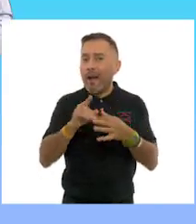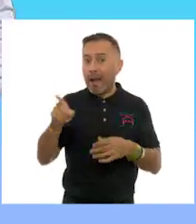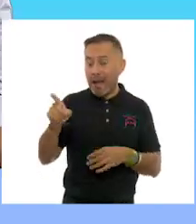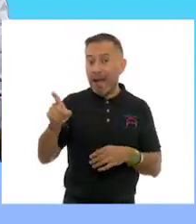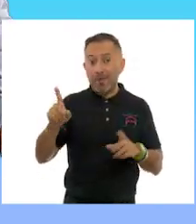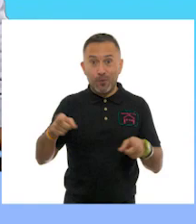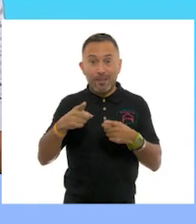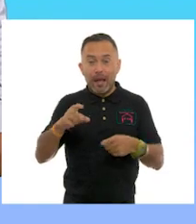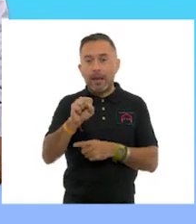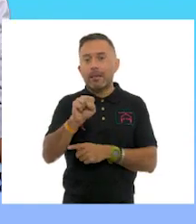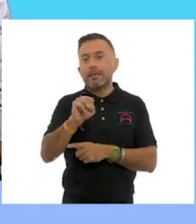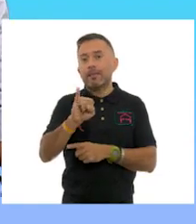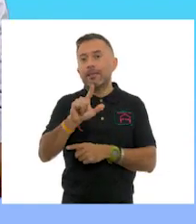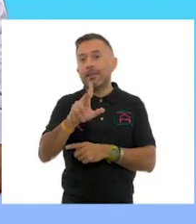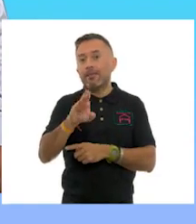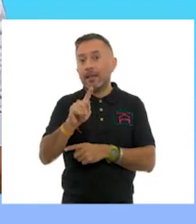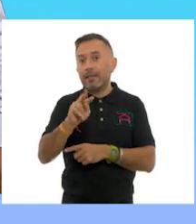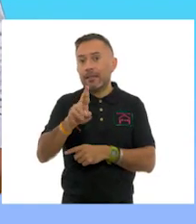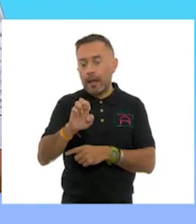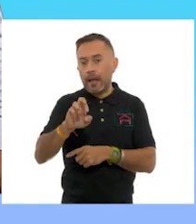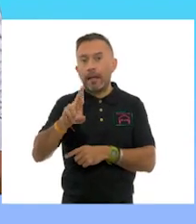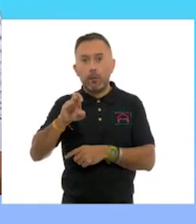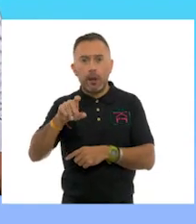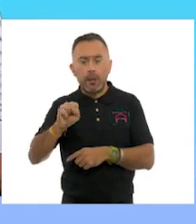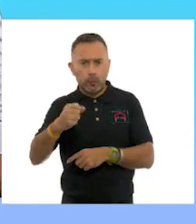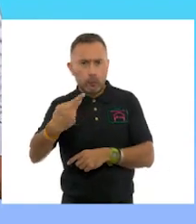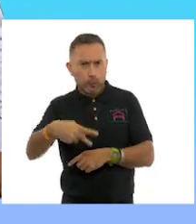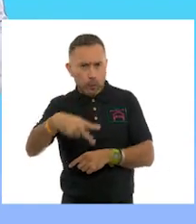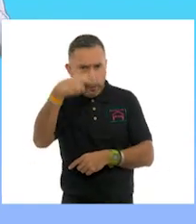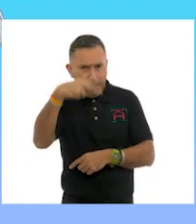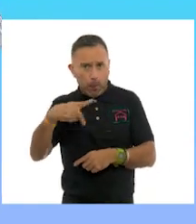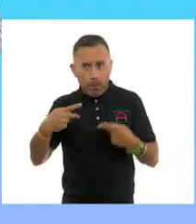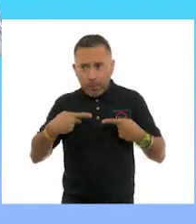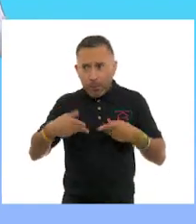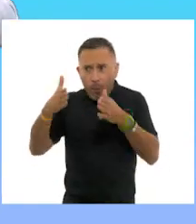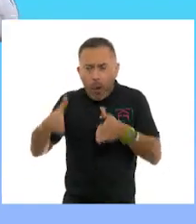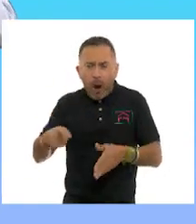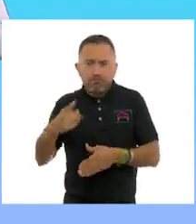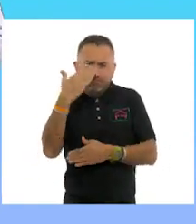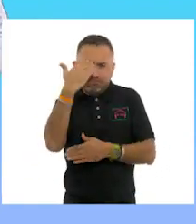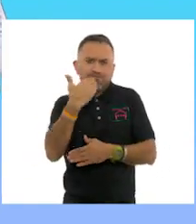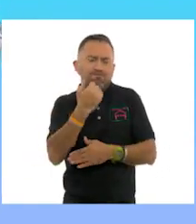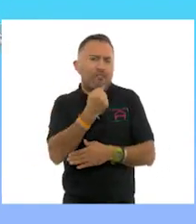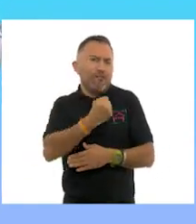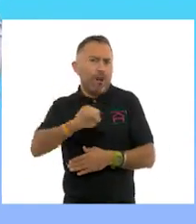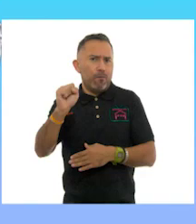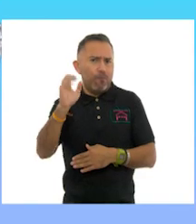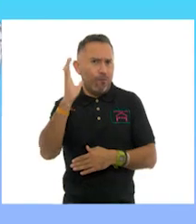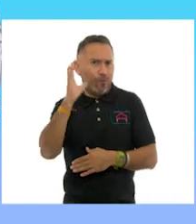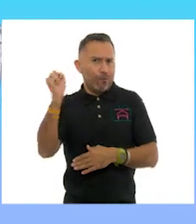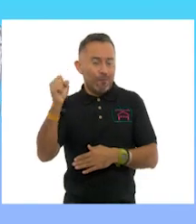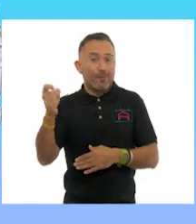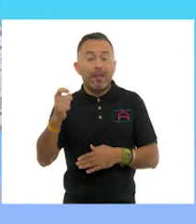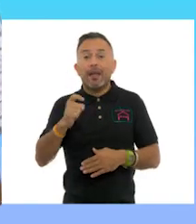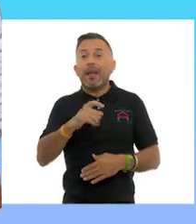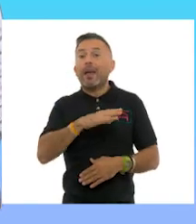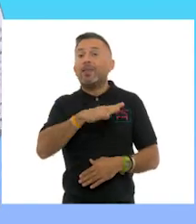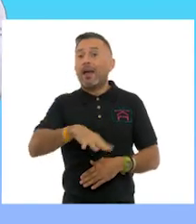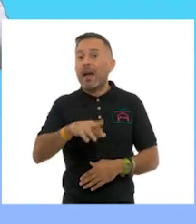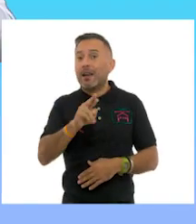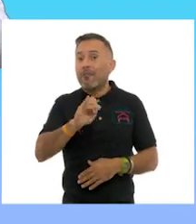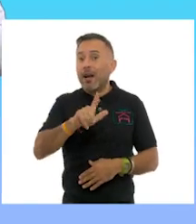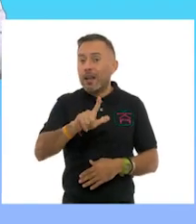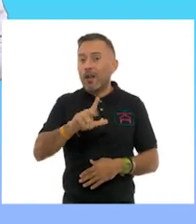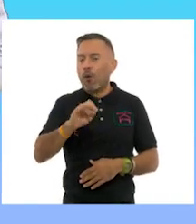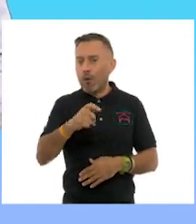Revueltas, un personaje muy importante en la escena de la música en México y escrita por el genial Rafael Pombo, un colombiano.